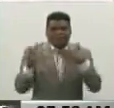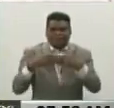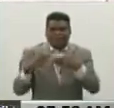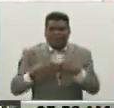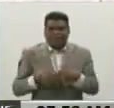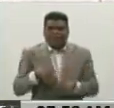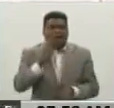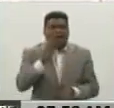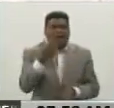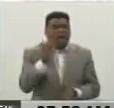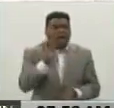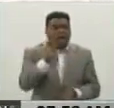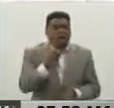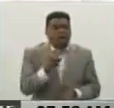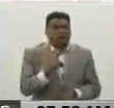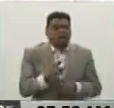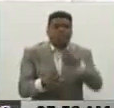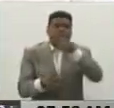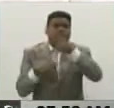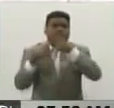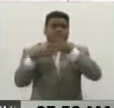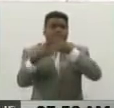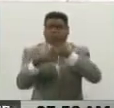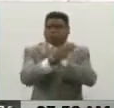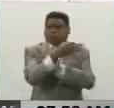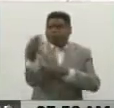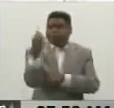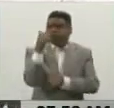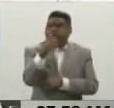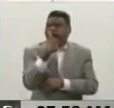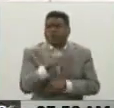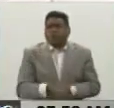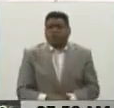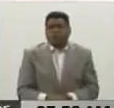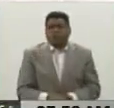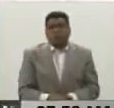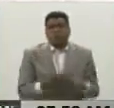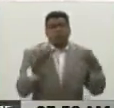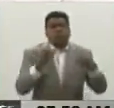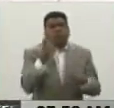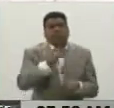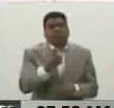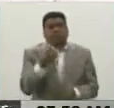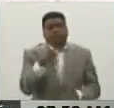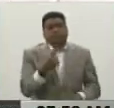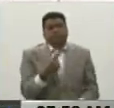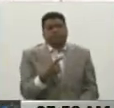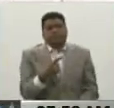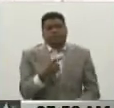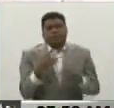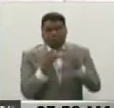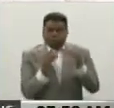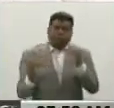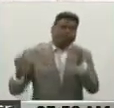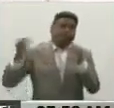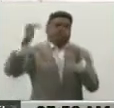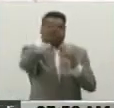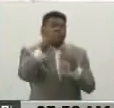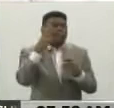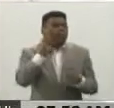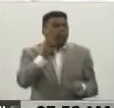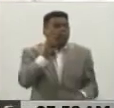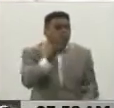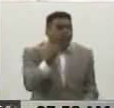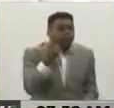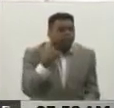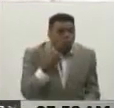ahí hubo unas ponencias extraordinarias. Y como muchos de los compañeros me decían, superaron las expectativas. Y yo creo que no era que superamos